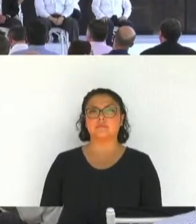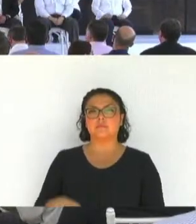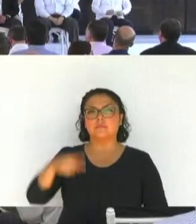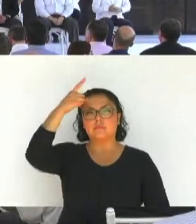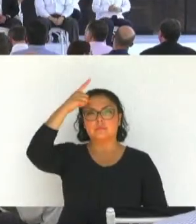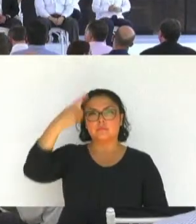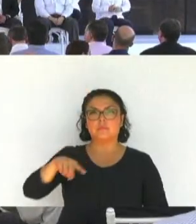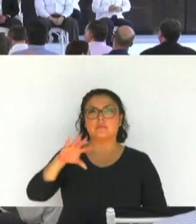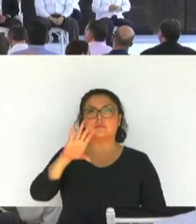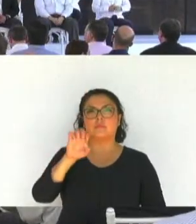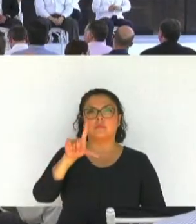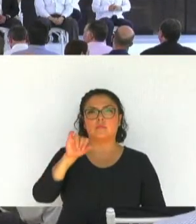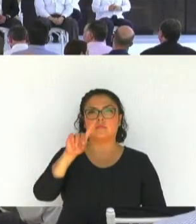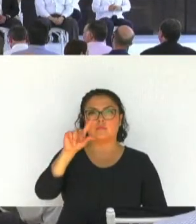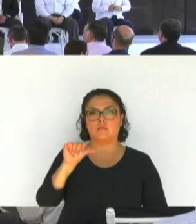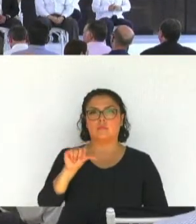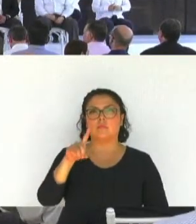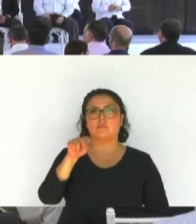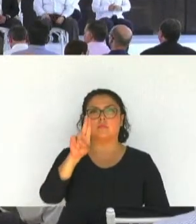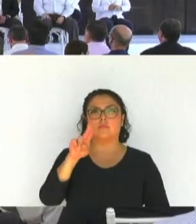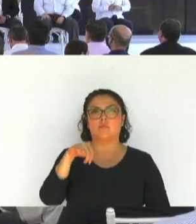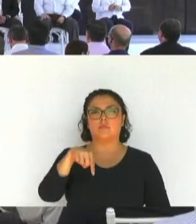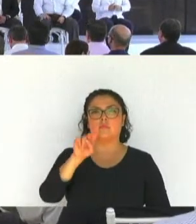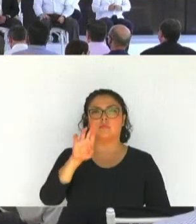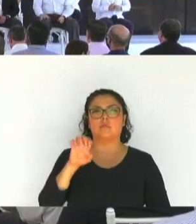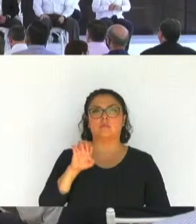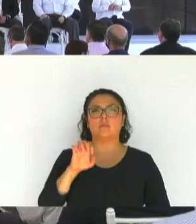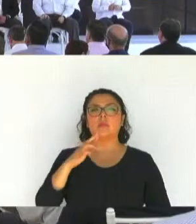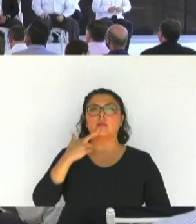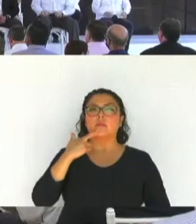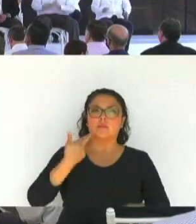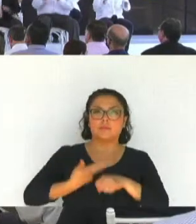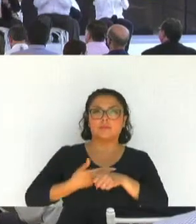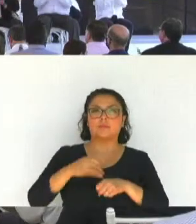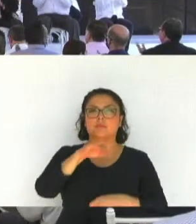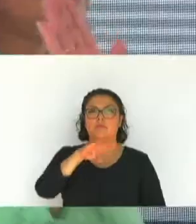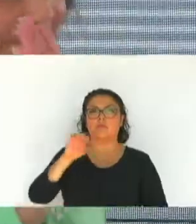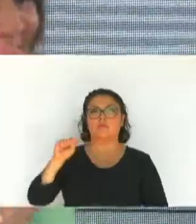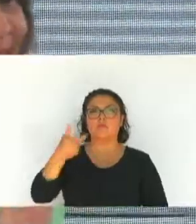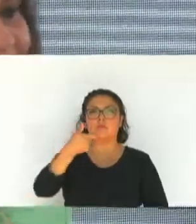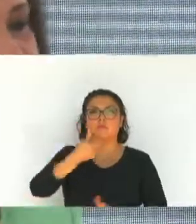Doctora Célida Duque Molina, Directora de Prestaciones Médicas del IMSS.